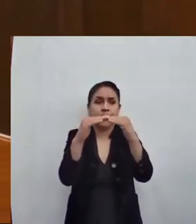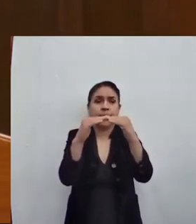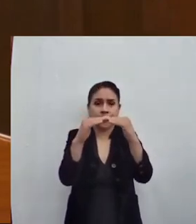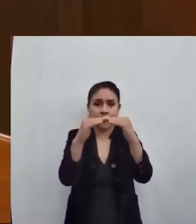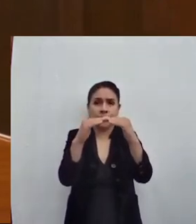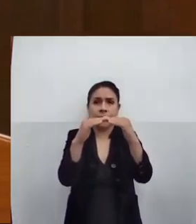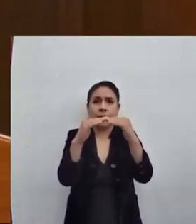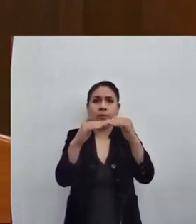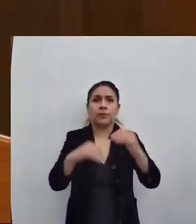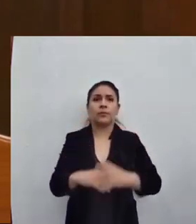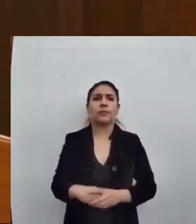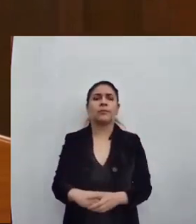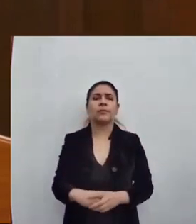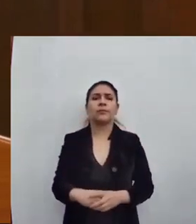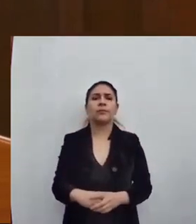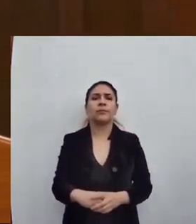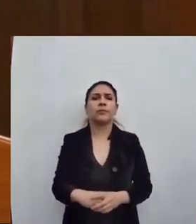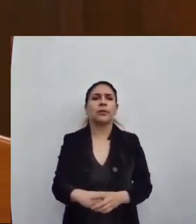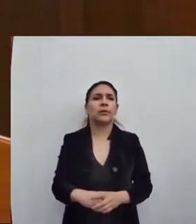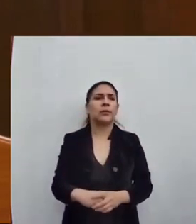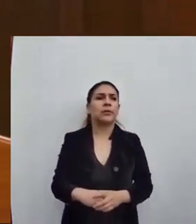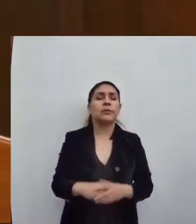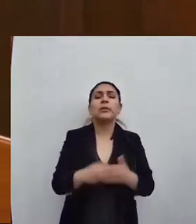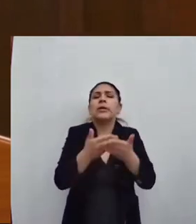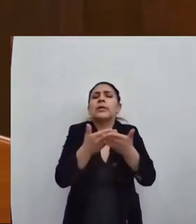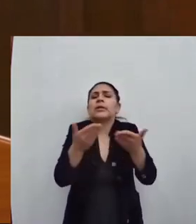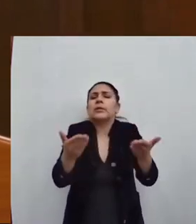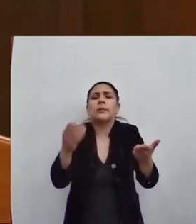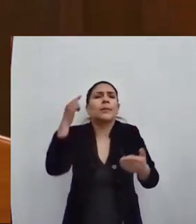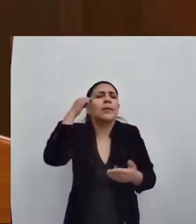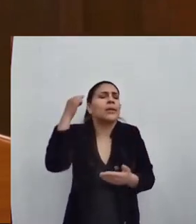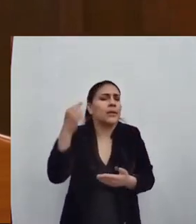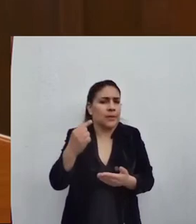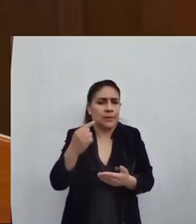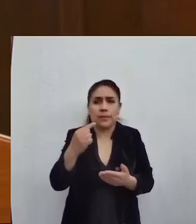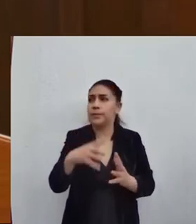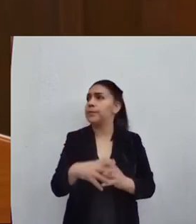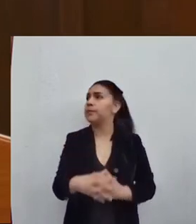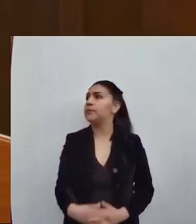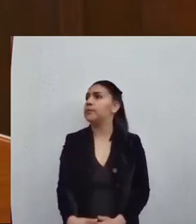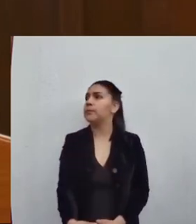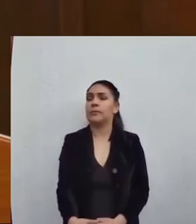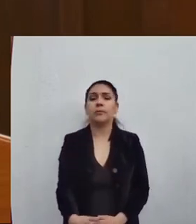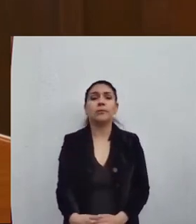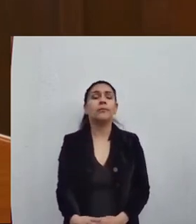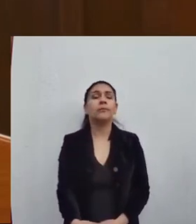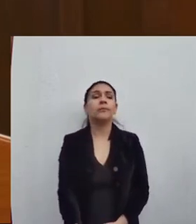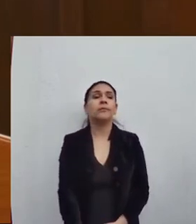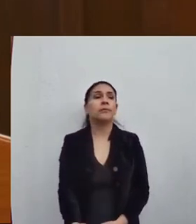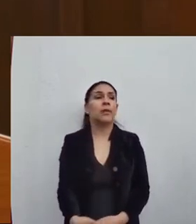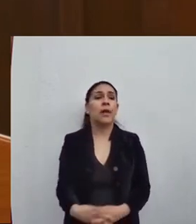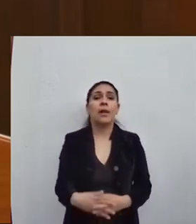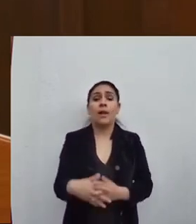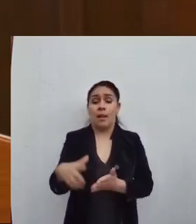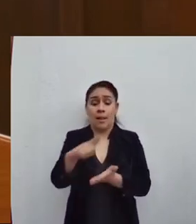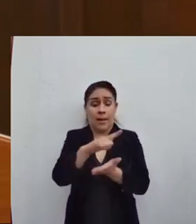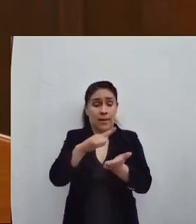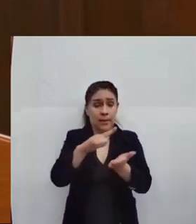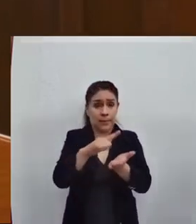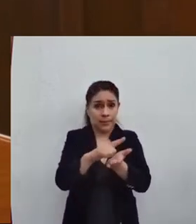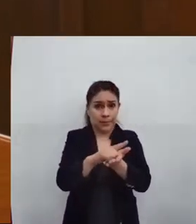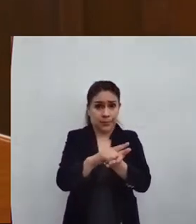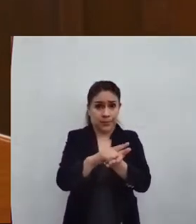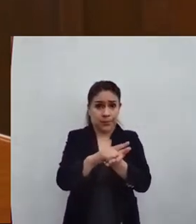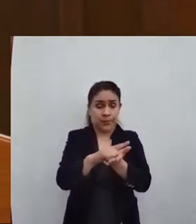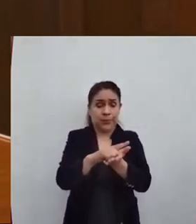es un imperativo ético para una construcción empática de lo que implica las normas y las leyes.